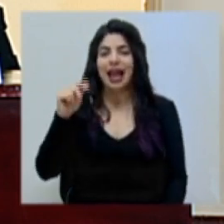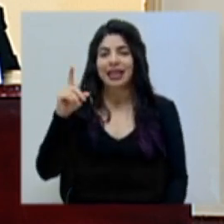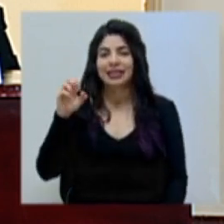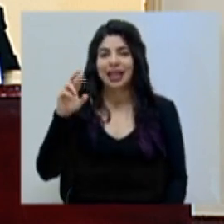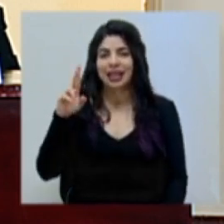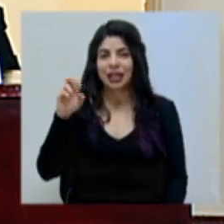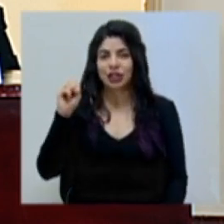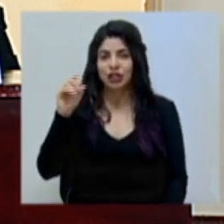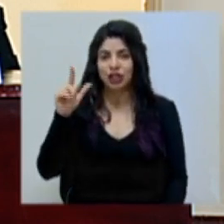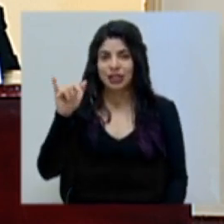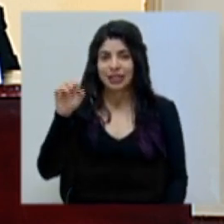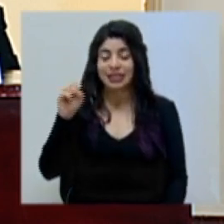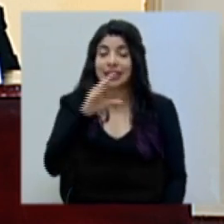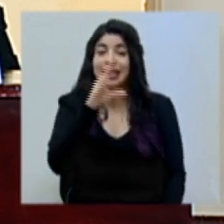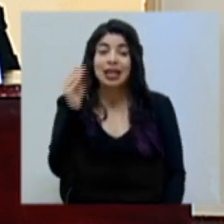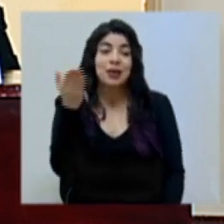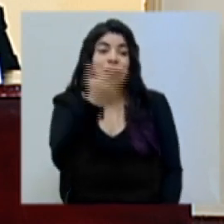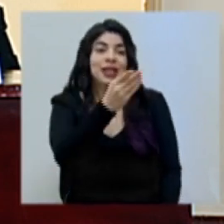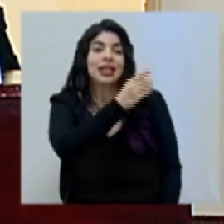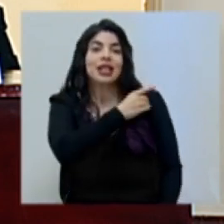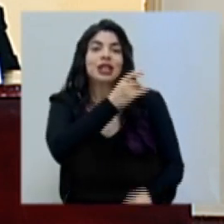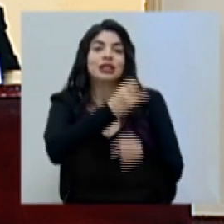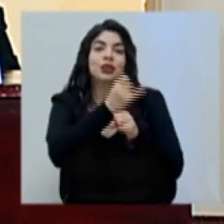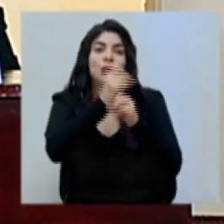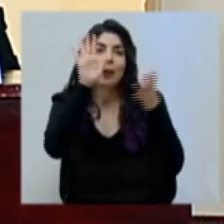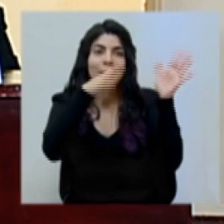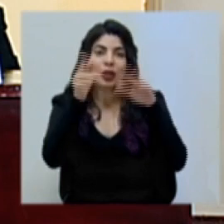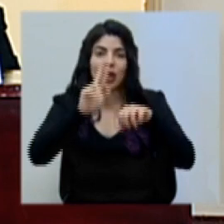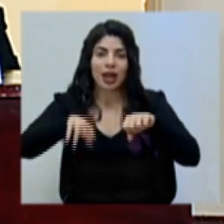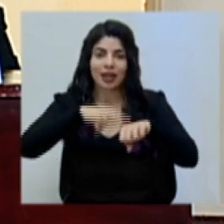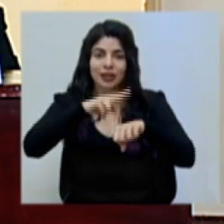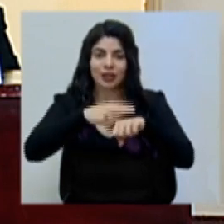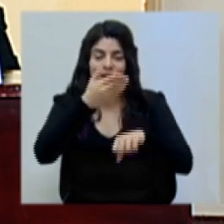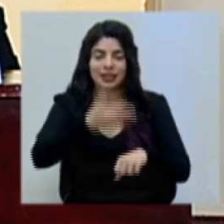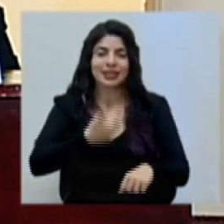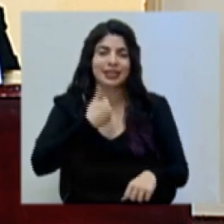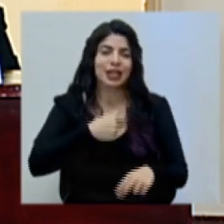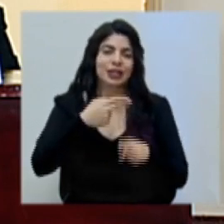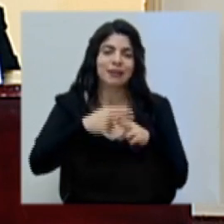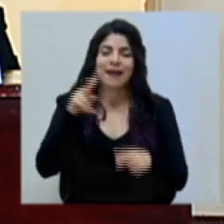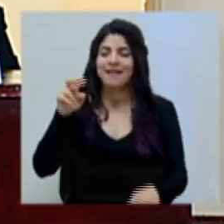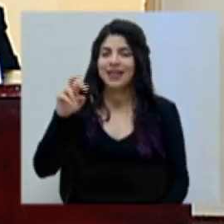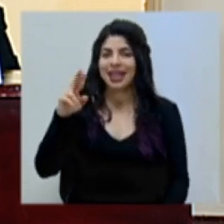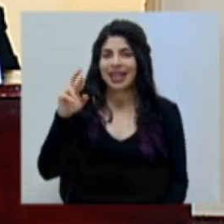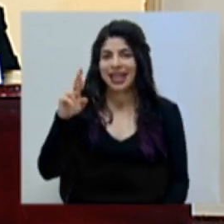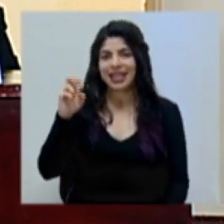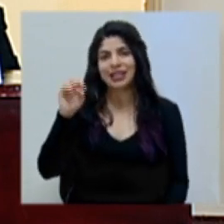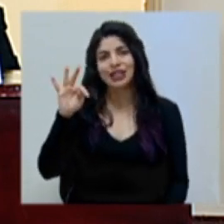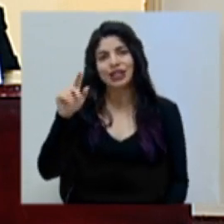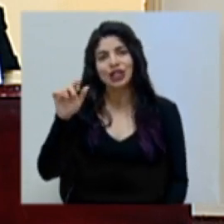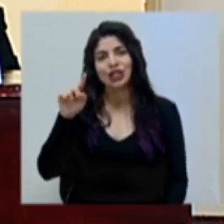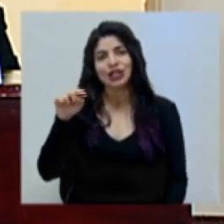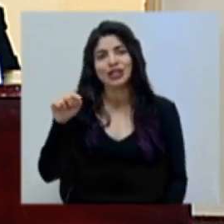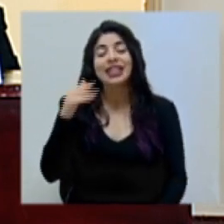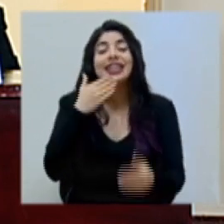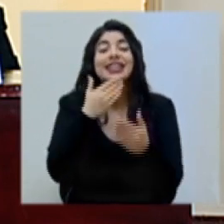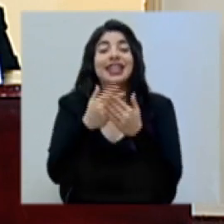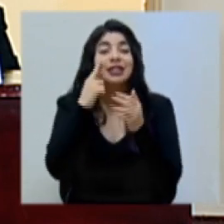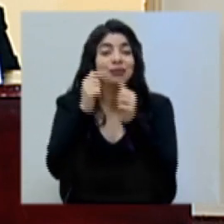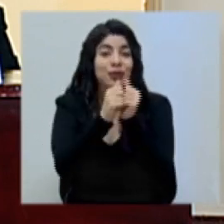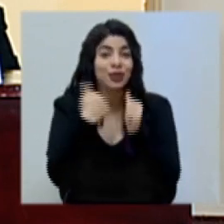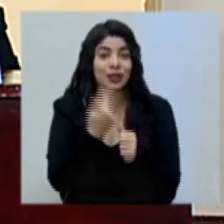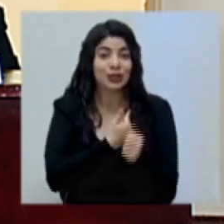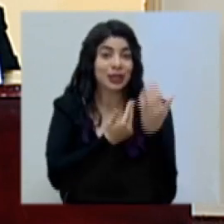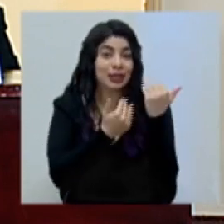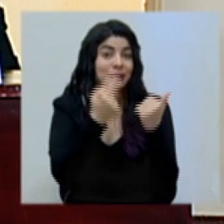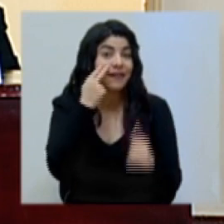Alexander Solís, y del director del Instituto Meteorológico Nacional, el señor Berner Stolz. Gracias por acompañarnos. Los